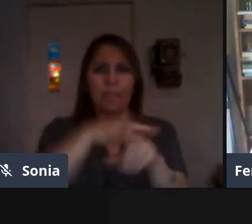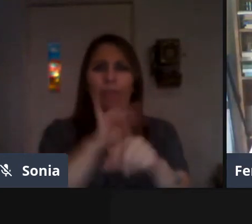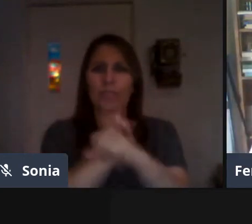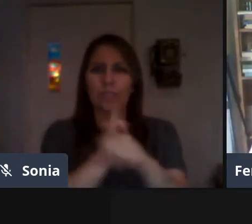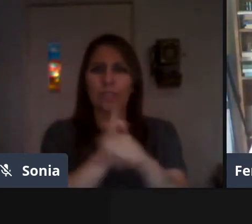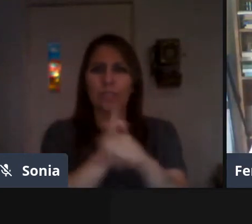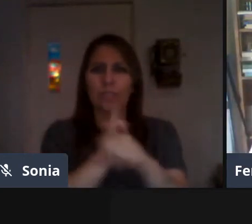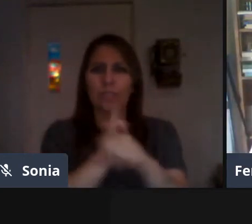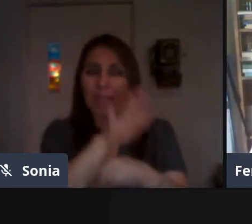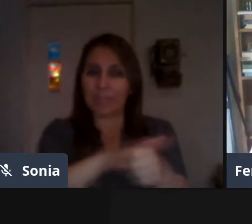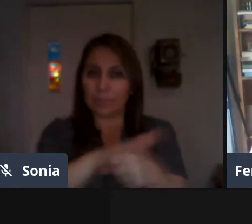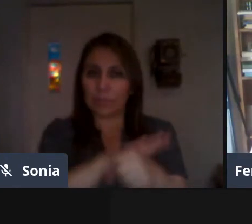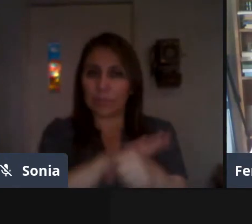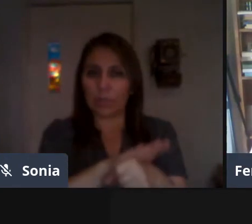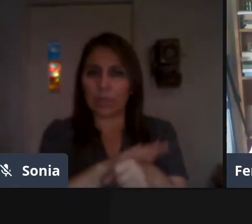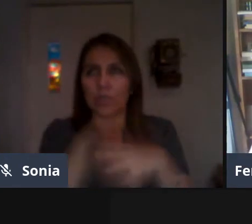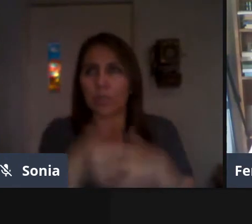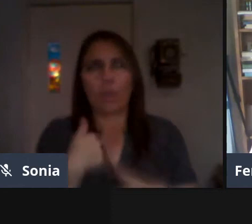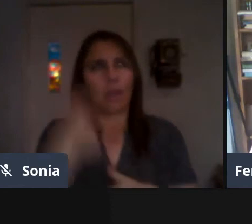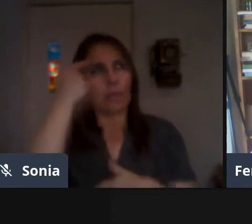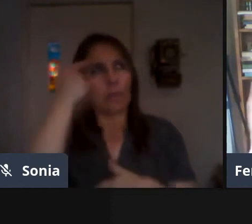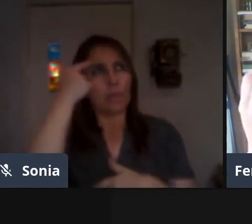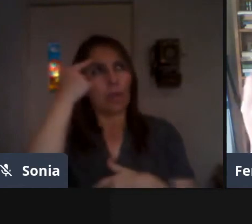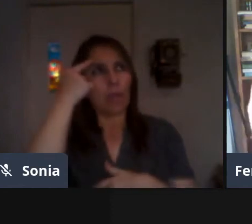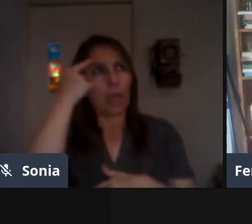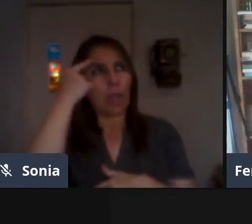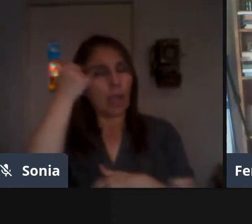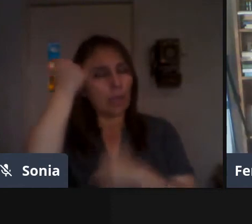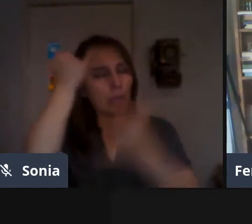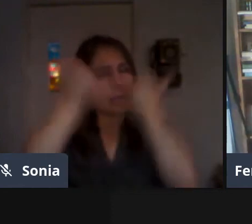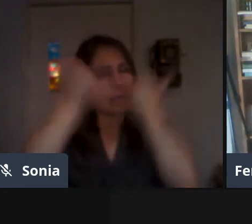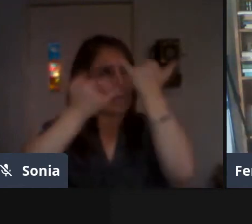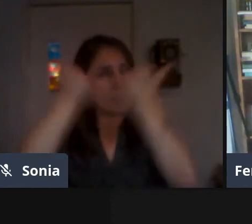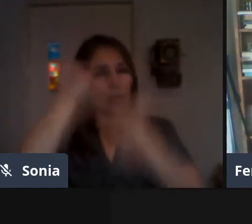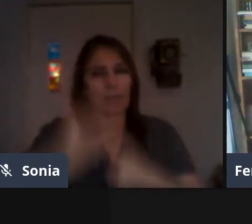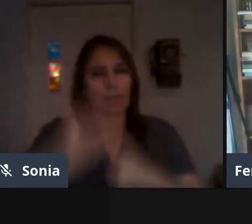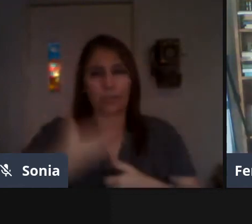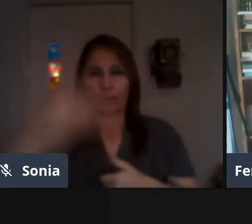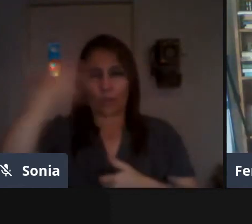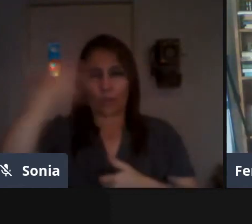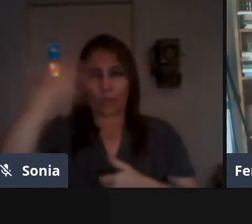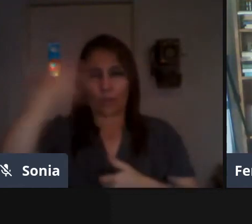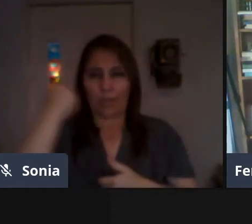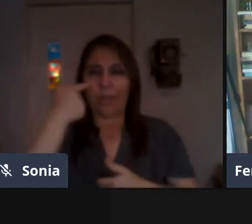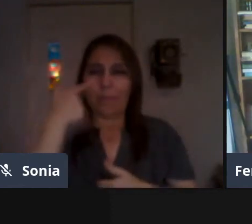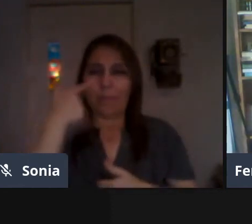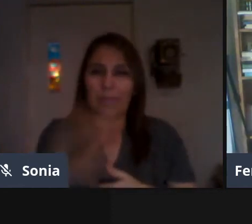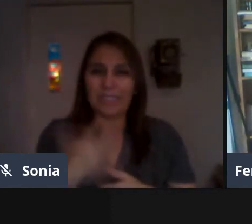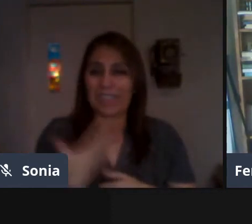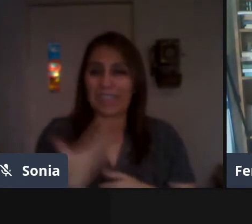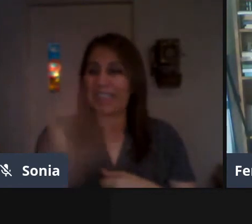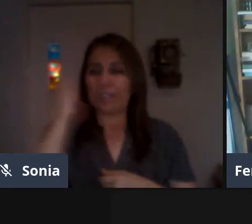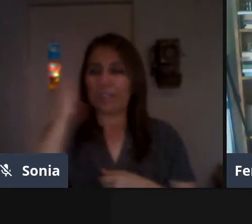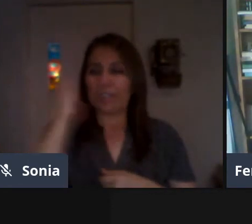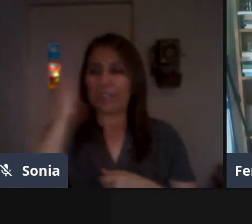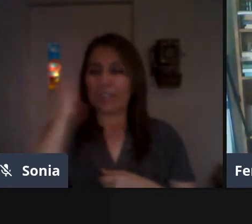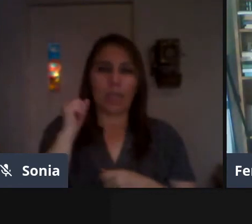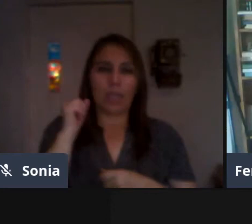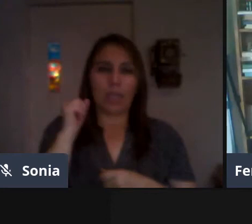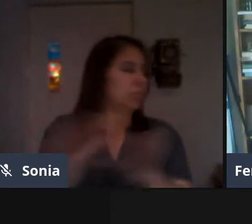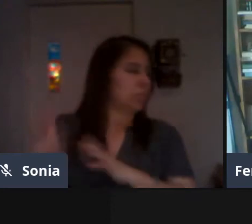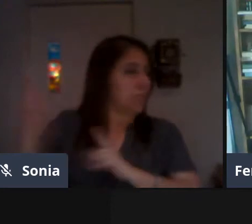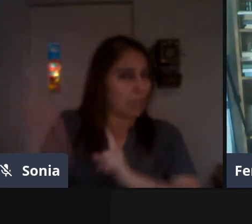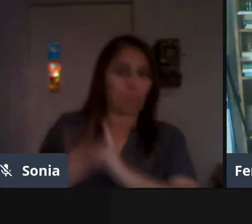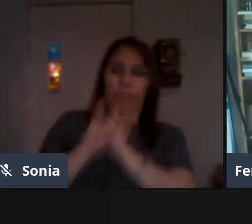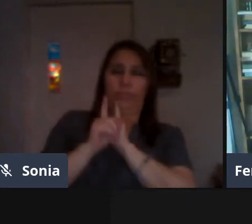historia y es común y la historia me hubiera perseguido a mí creo que todas las historias lo persiguen a uno pero